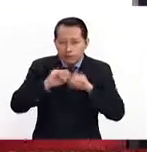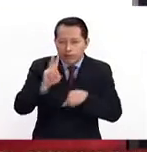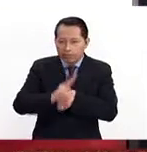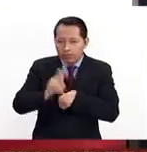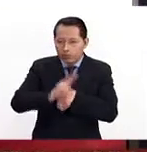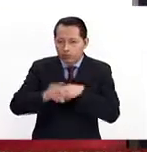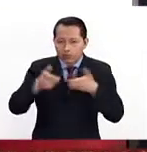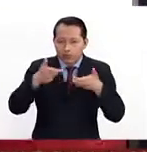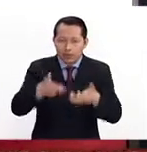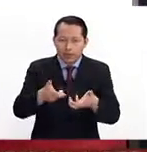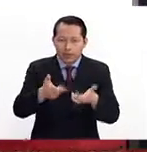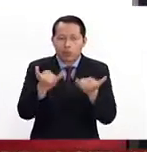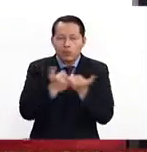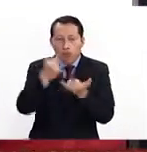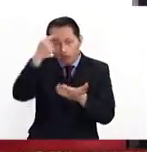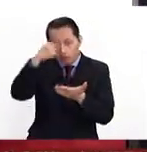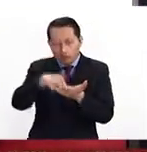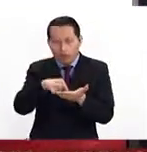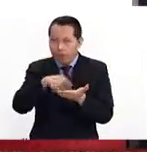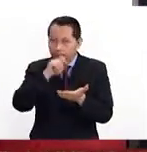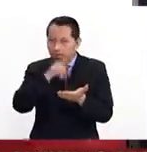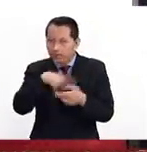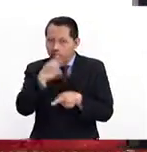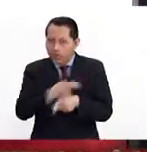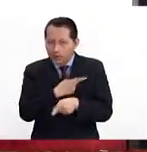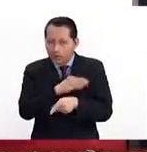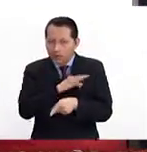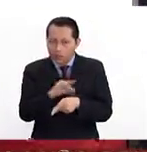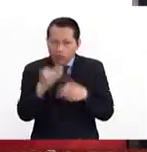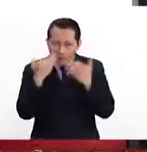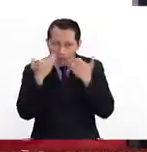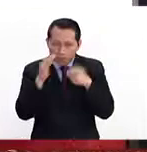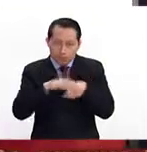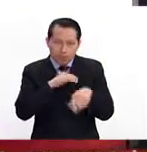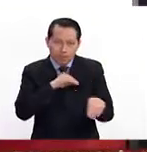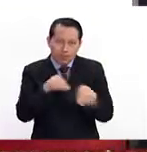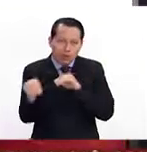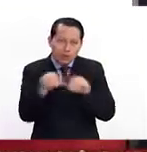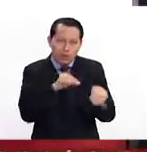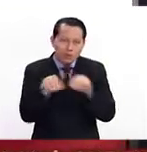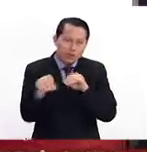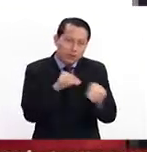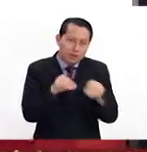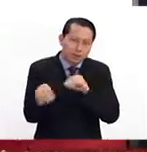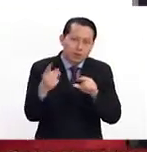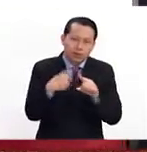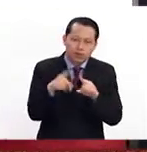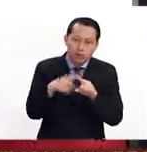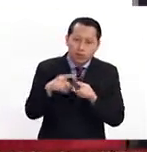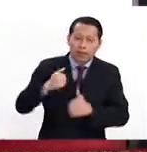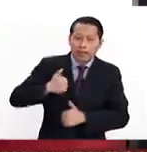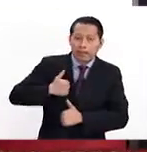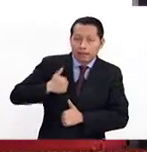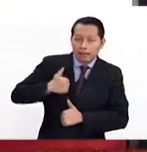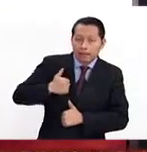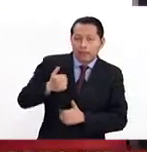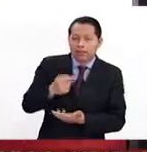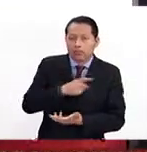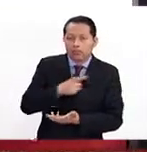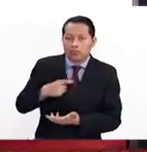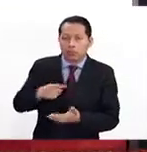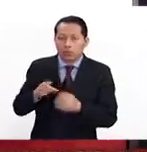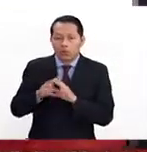Venezuela, en las calles, y yo creo que sin duda con lo que está pasando vamos a ver más movilizaciones, y sí, el ejército tendrá que